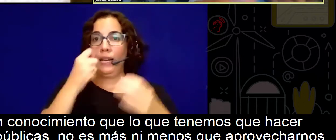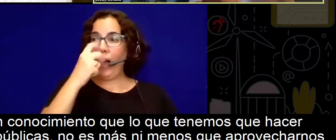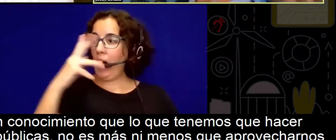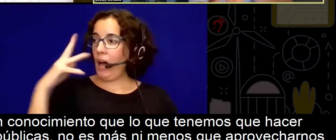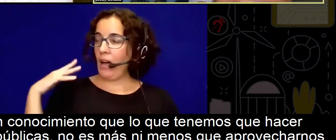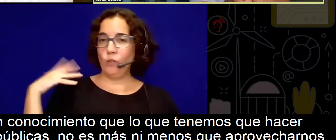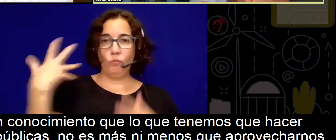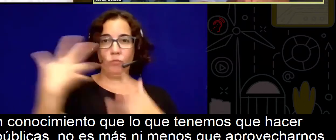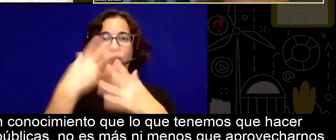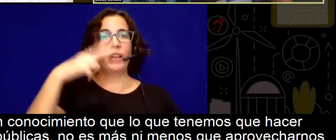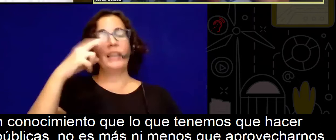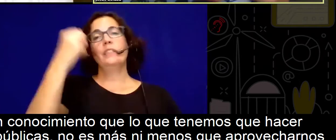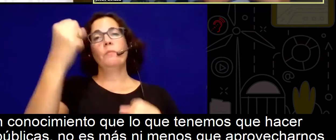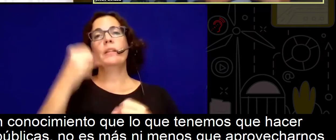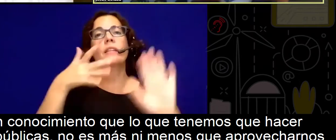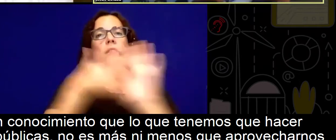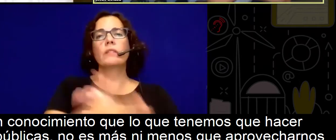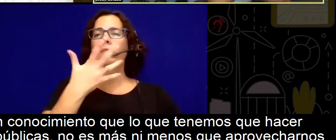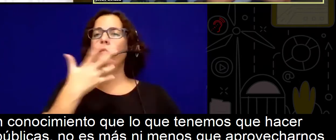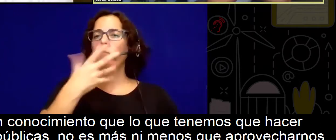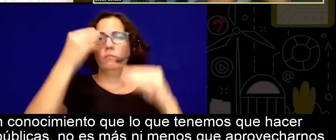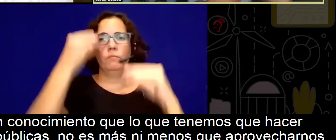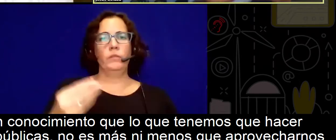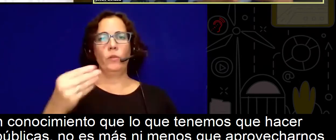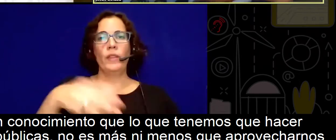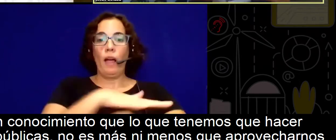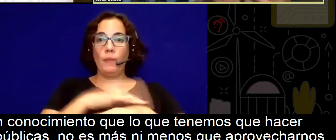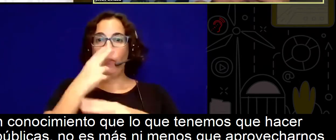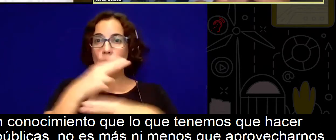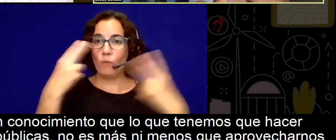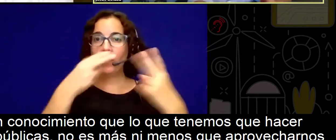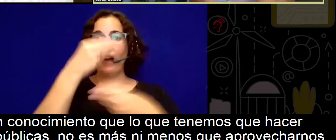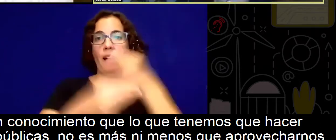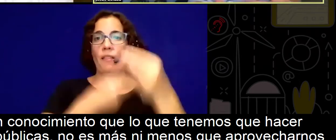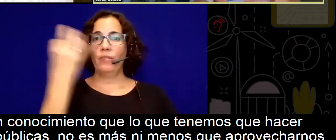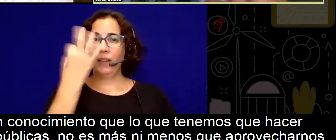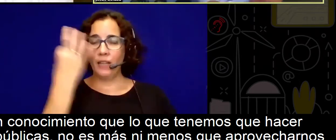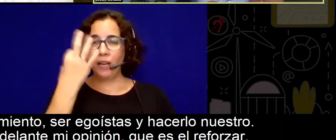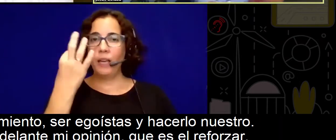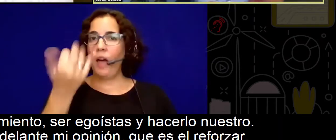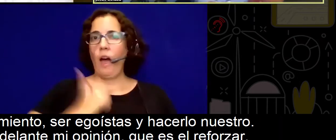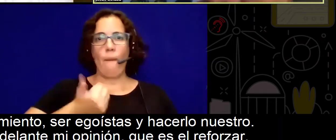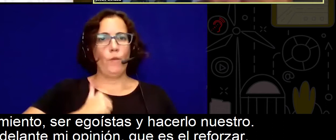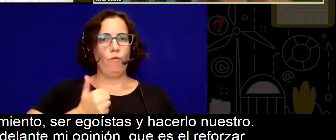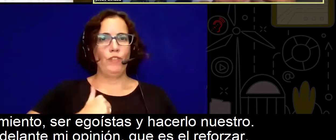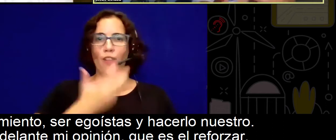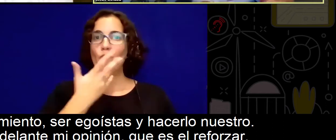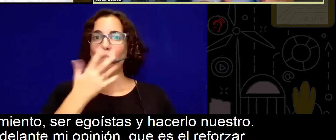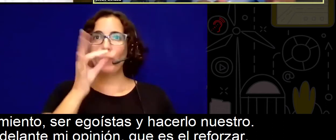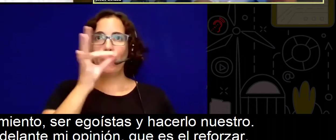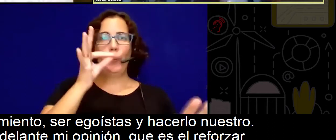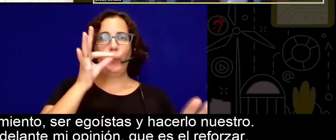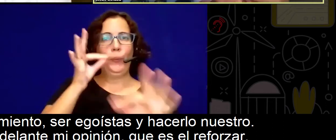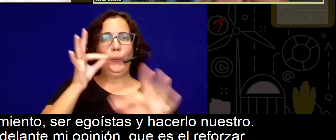han conseguido un conocimiento que lo que tenemos que hacer las administraciones públicas no es más ni menos que aprovecharnos de ese conocimiento, ser